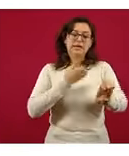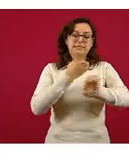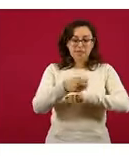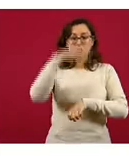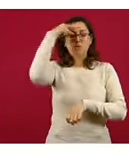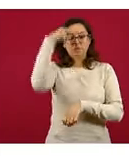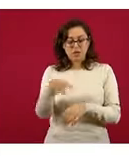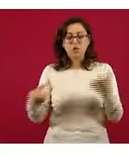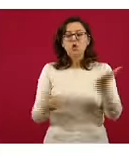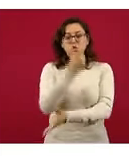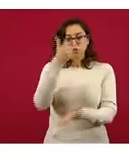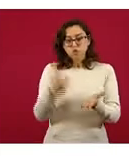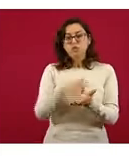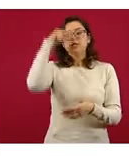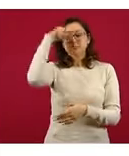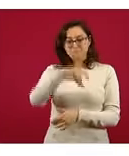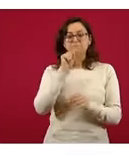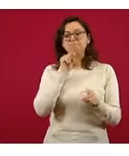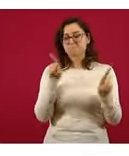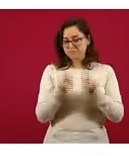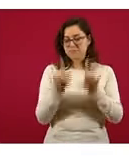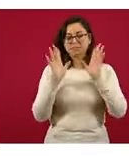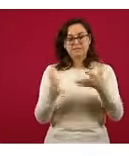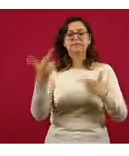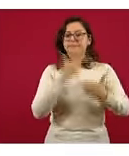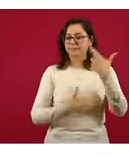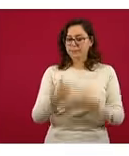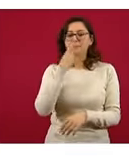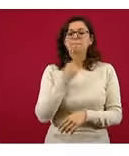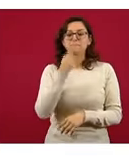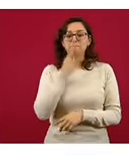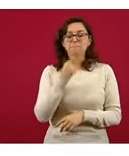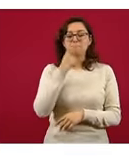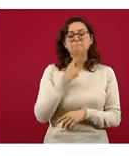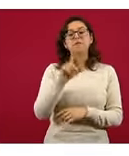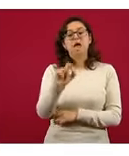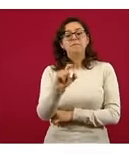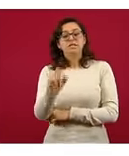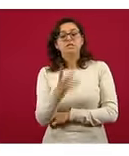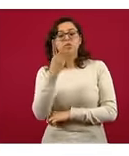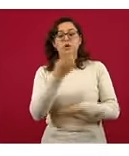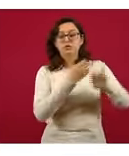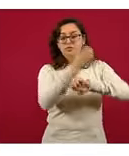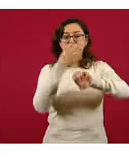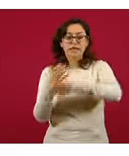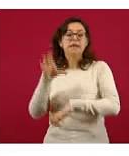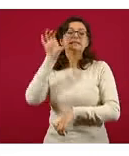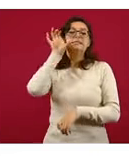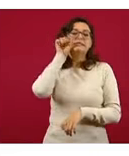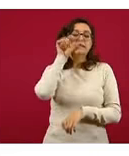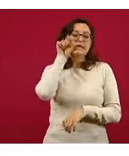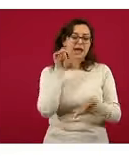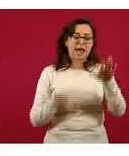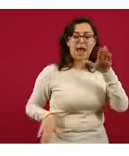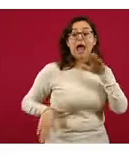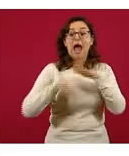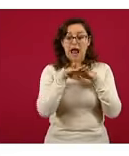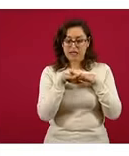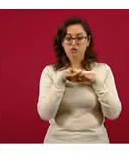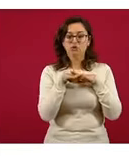México también en rojo. Tenemos 24 entidades federativas en el color naranja, en el riesgo alto,